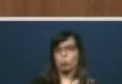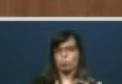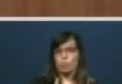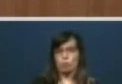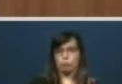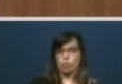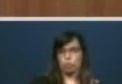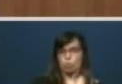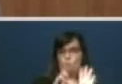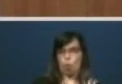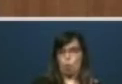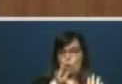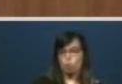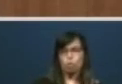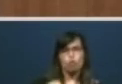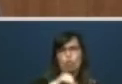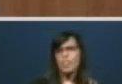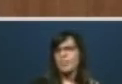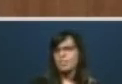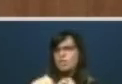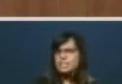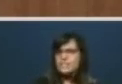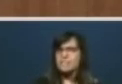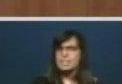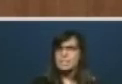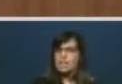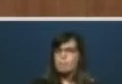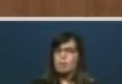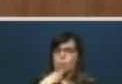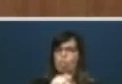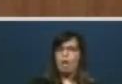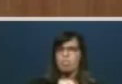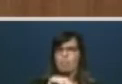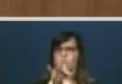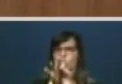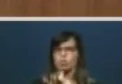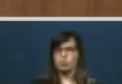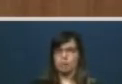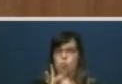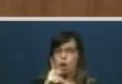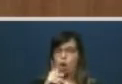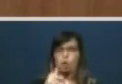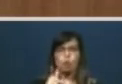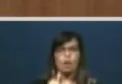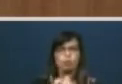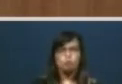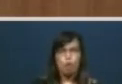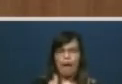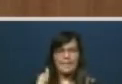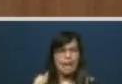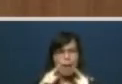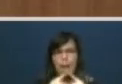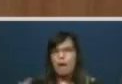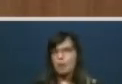y que siempre hemos defendido como un modelo que está contribuyendo de forma muy positiva a la más larga etapa de convivencia y progreso que ha